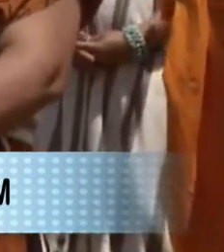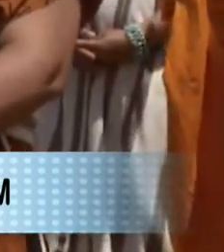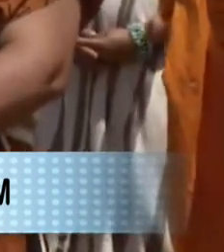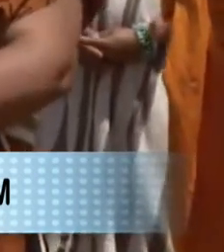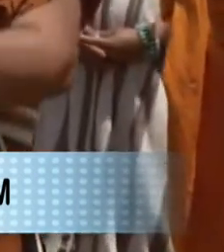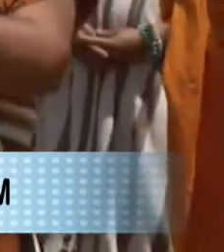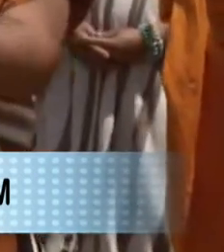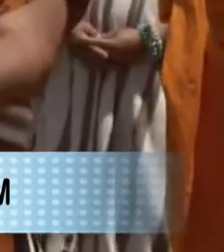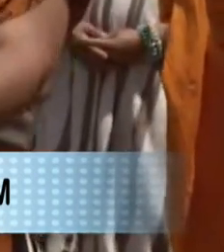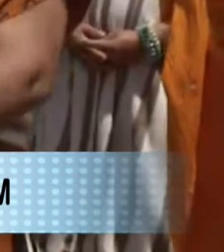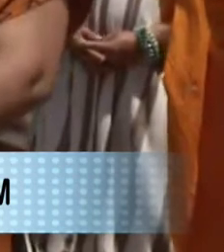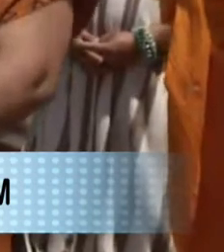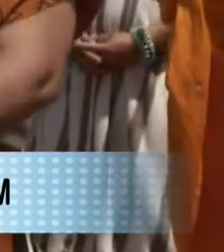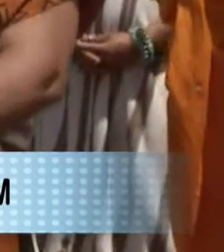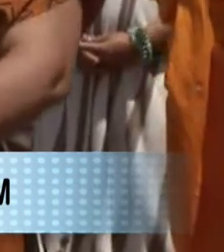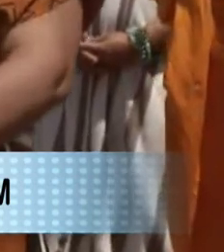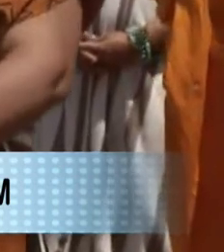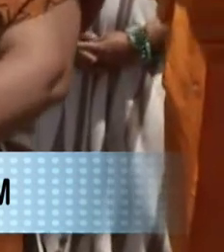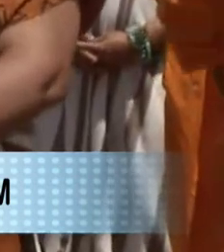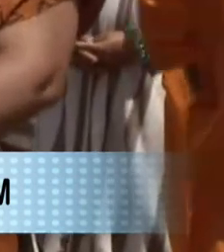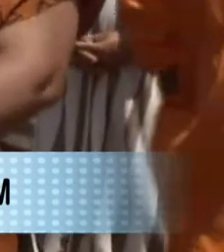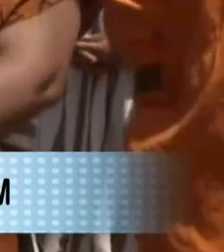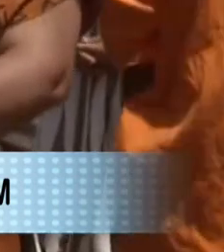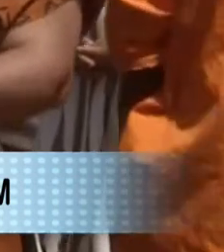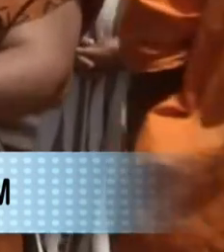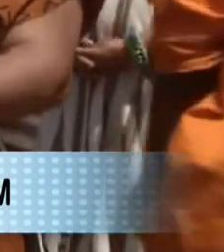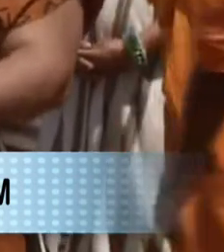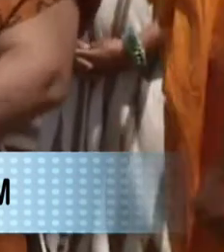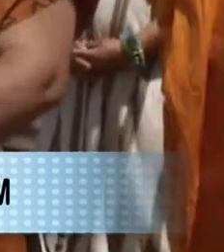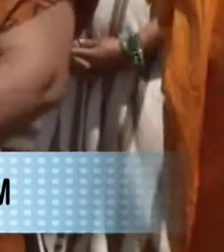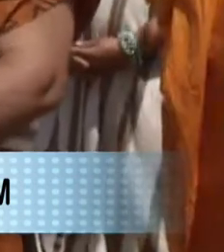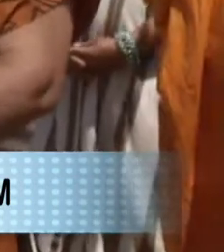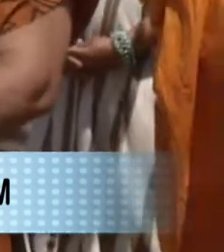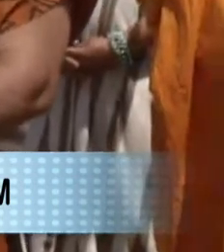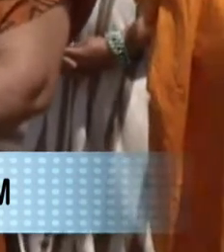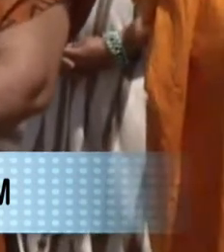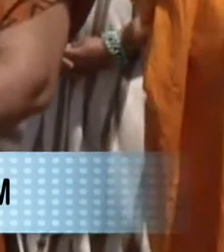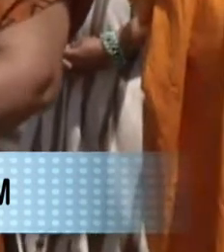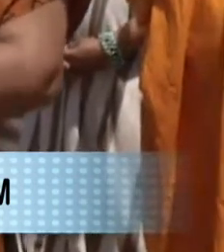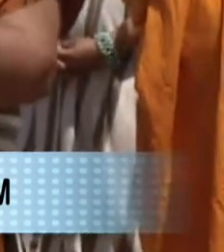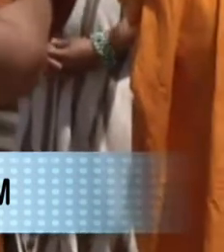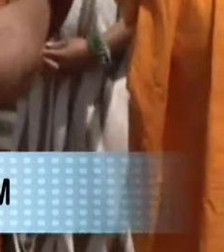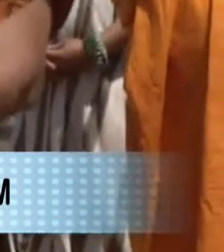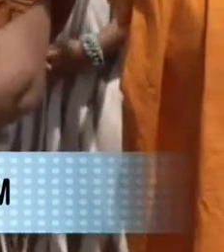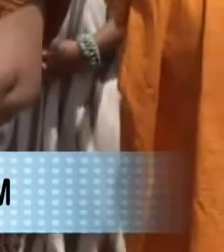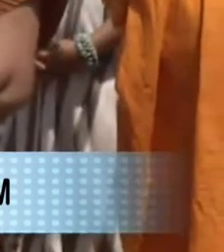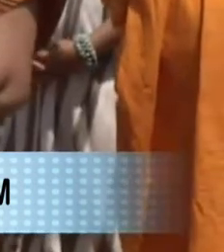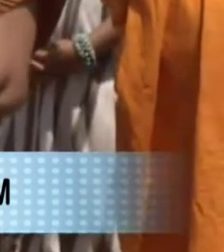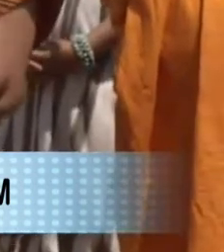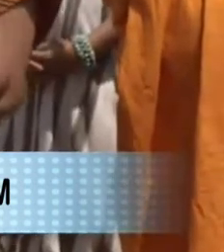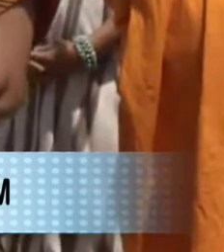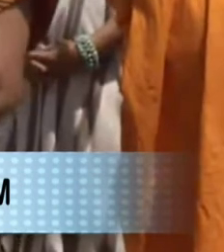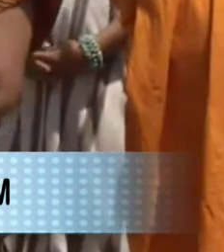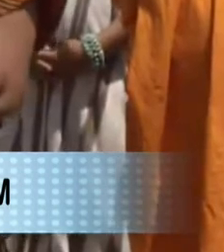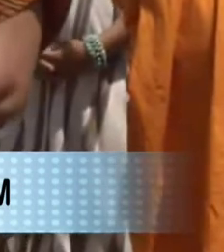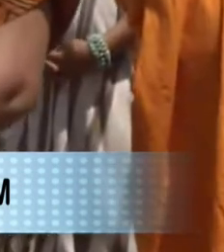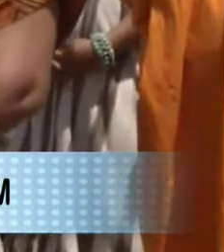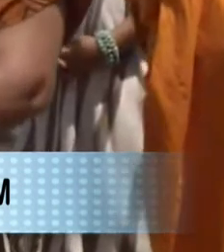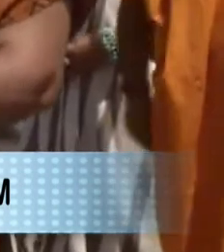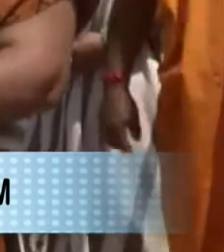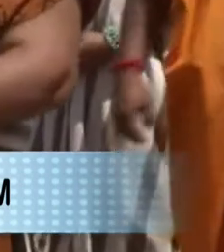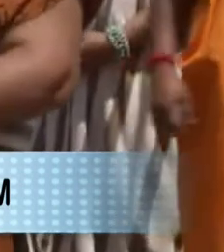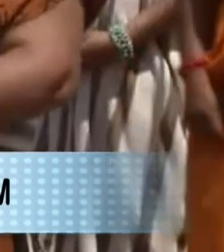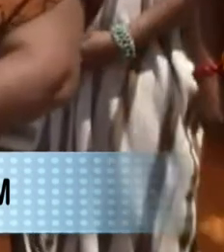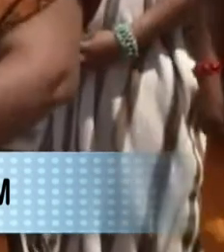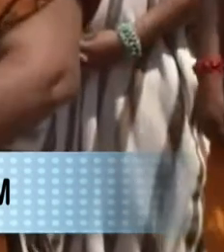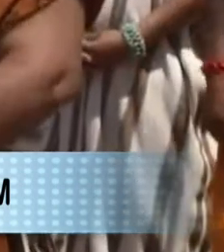interesa. Bueno, yo quiero agradecerle al presidente Pedro Castillo por mandarme un ministro,